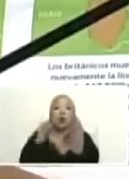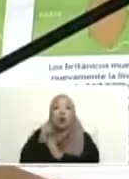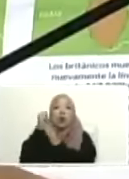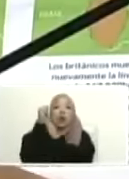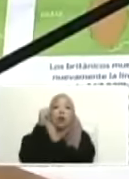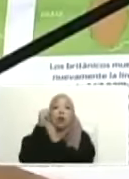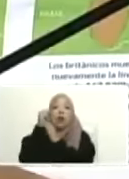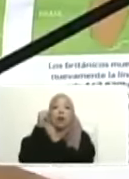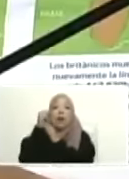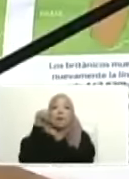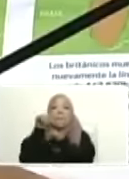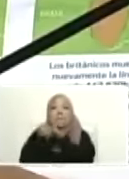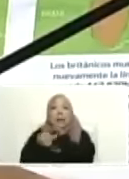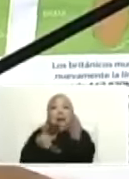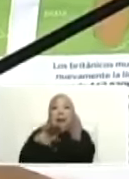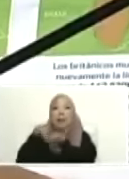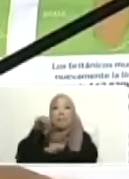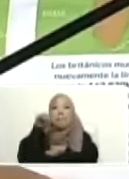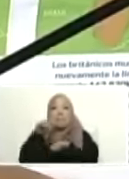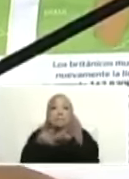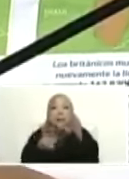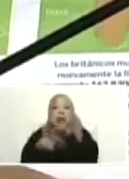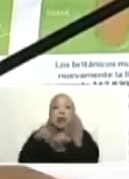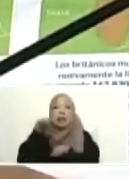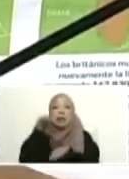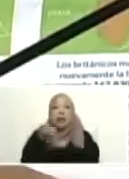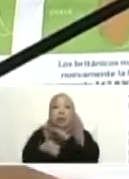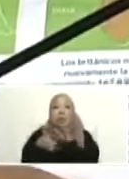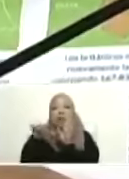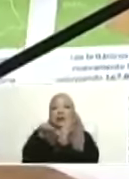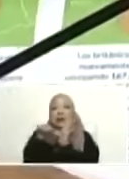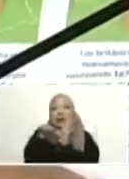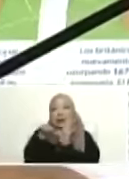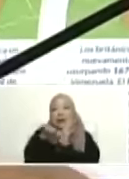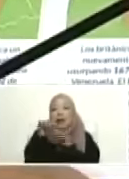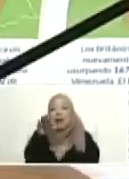playa. La ven aquí, ¿verdad? Una cabeza de playa.